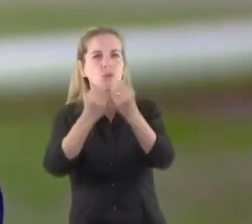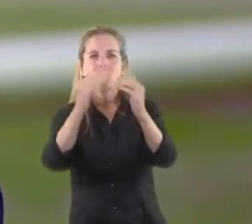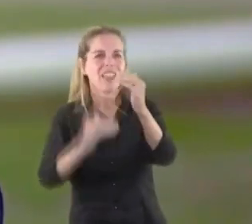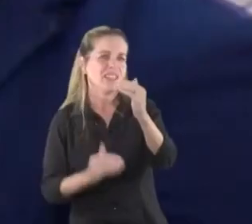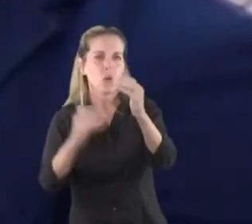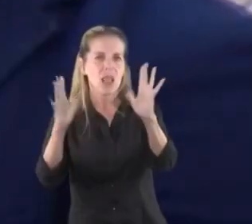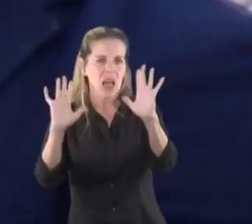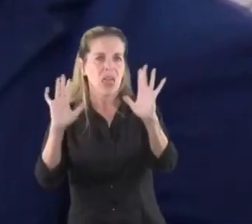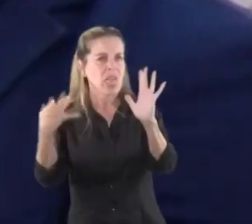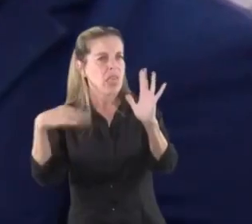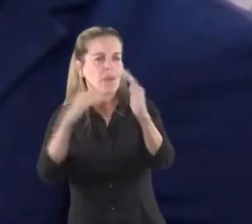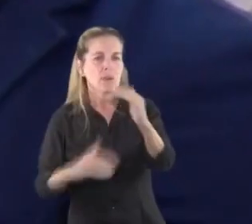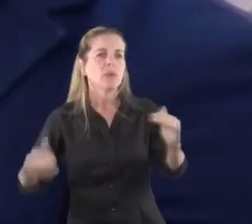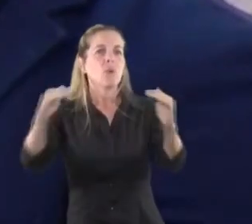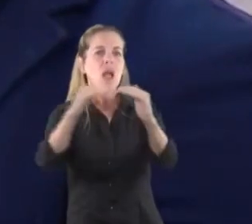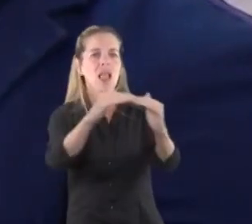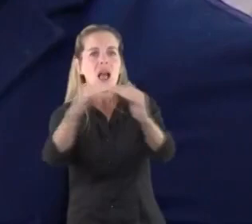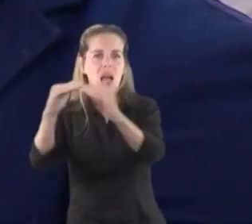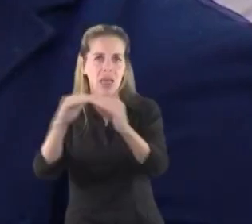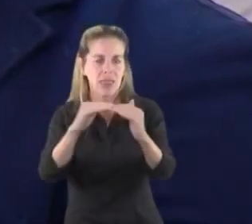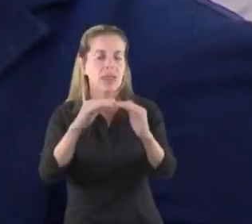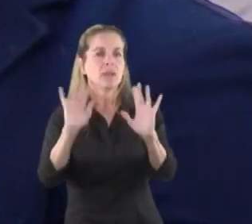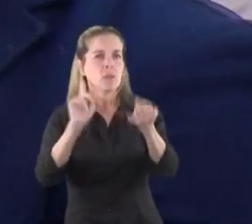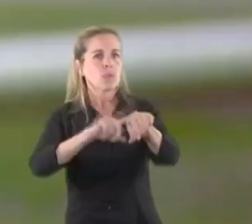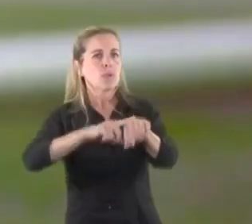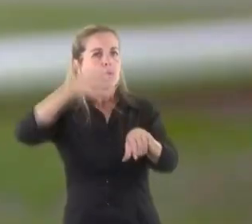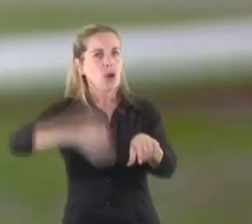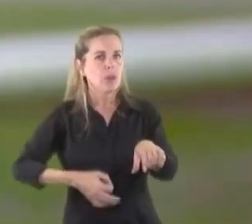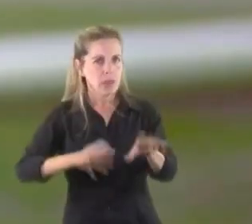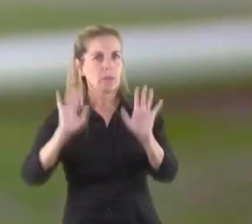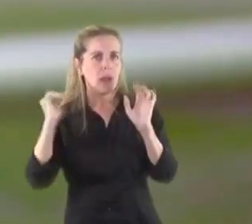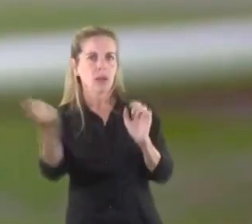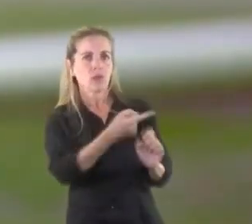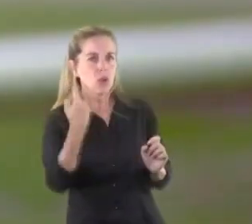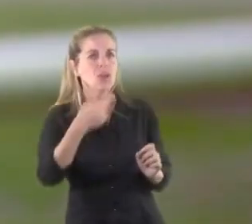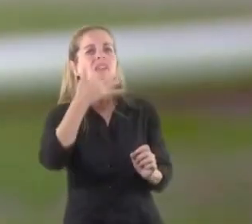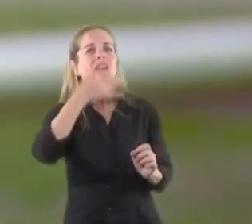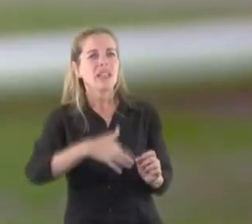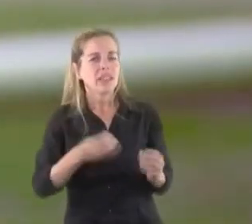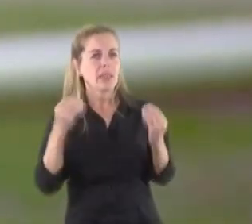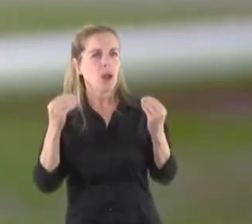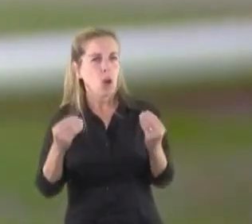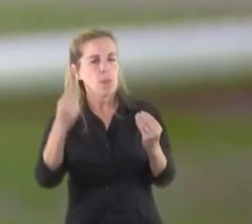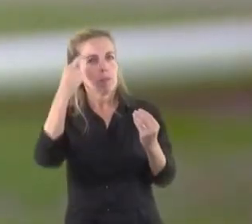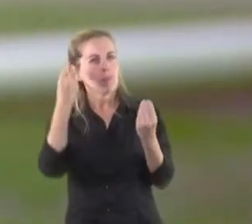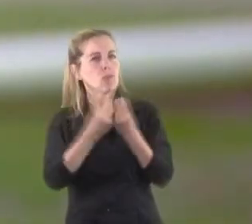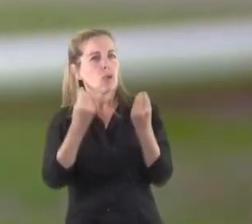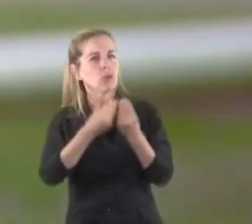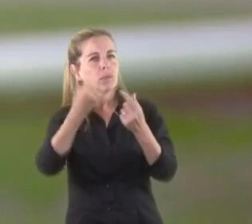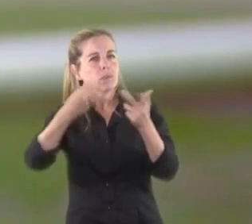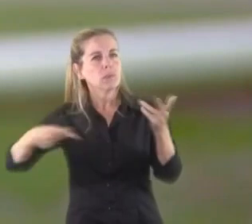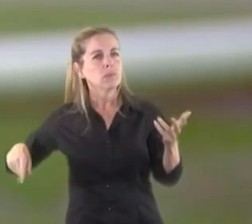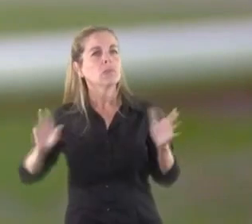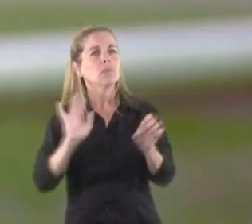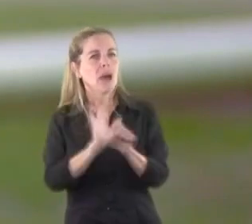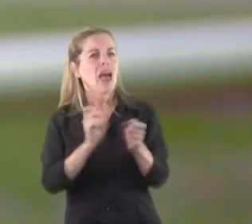desigualdad. Y es un buen momento para entender que son muchos los caminos que hay que transitar para